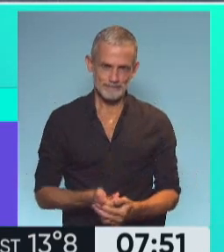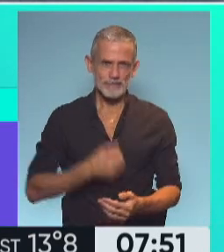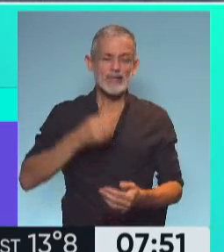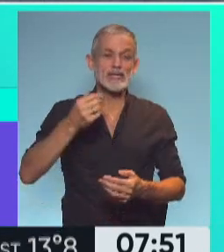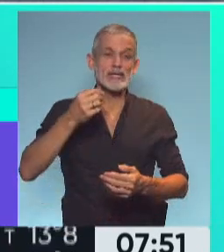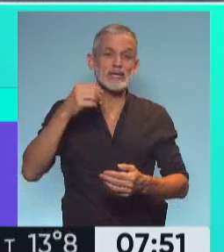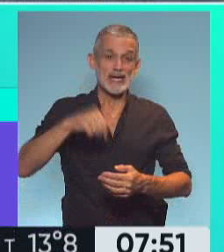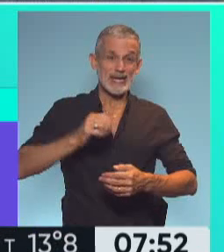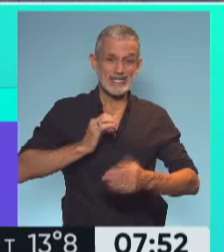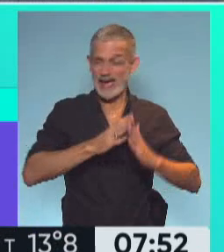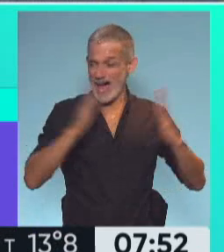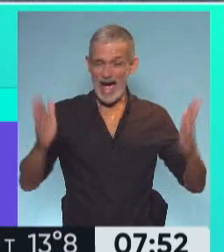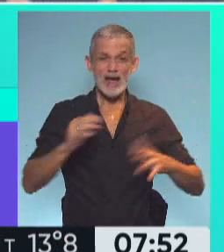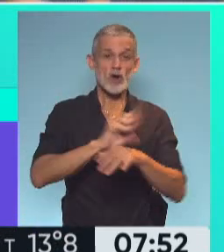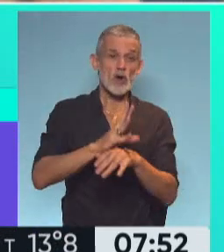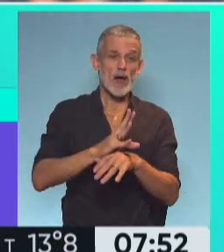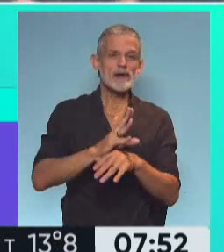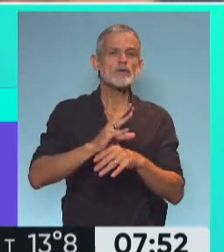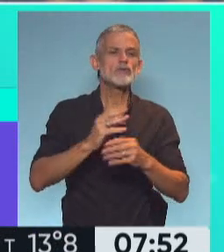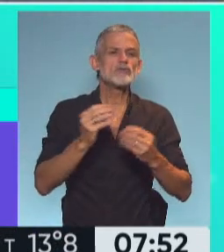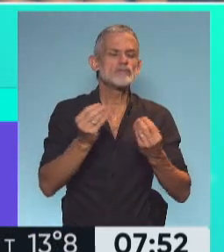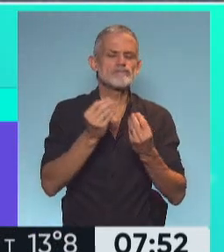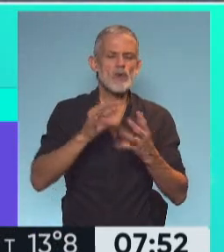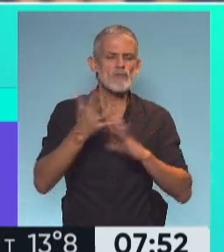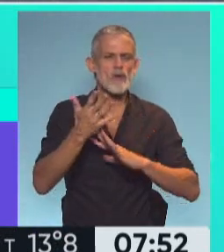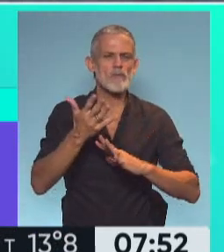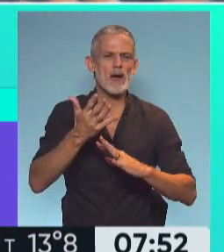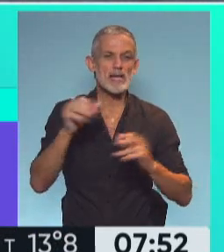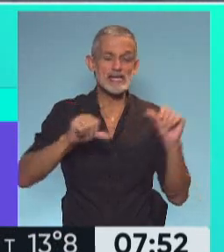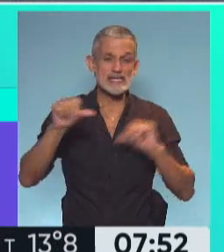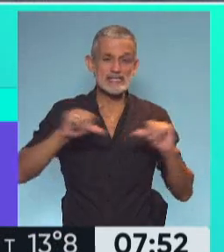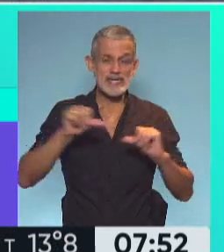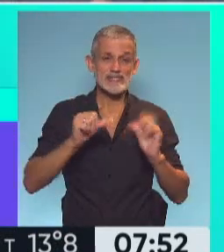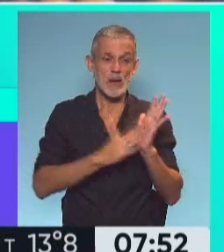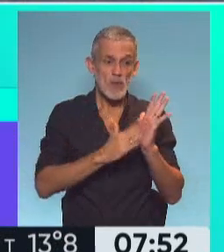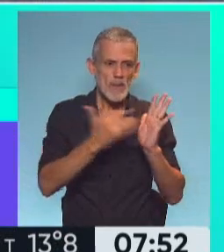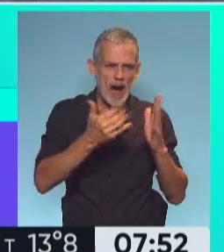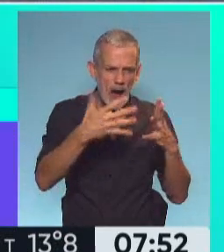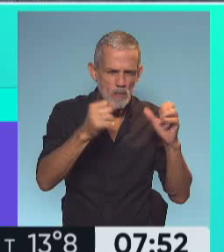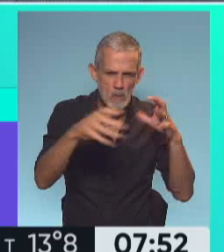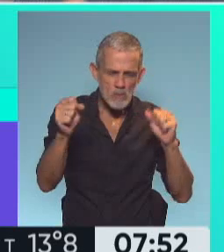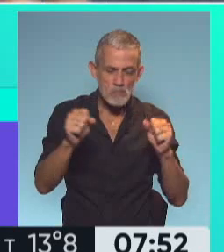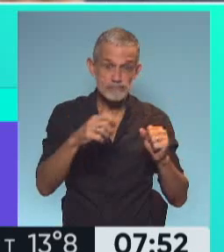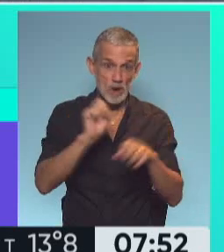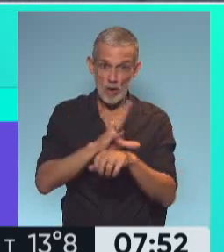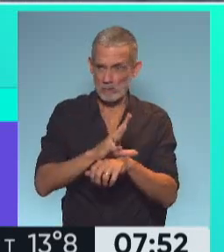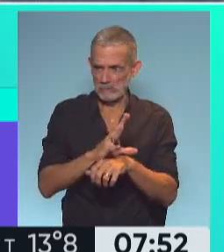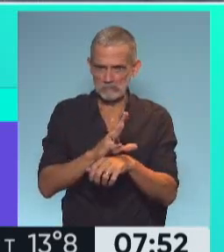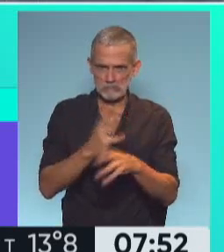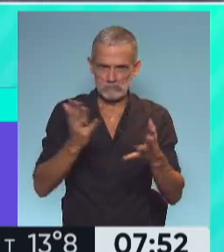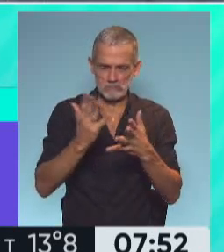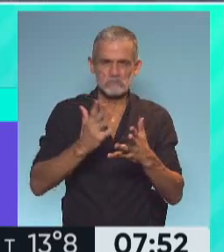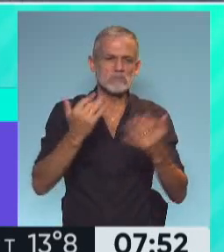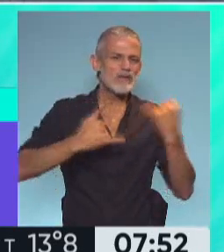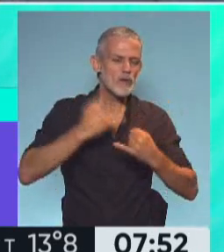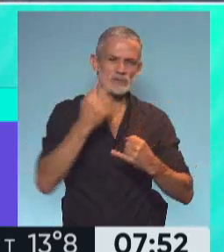un montón en esta pandemia es sobre los mecanismos donde la ciencia genera evidencia. Y la verdad es que tenemos dos fuentes de